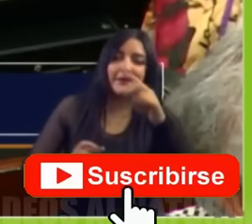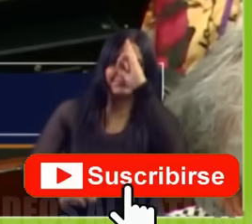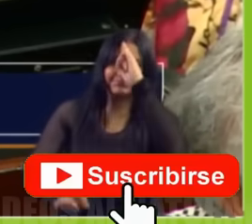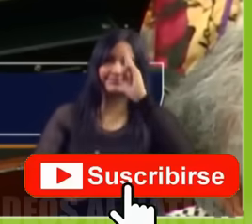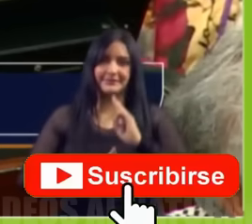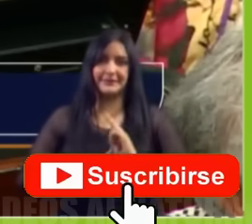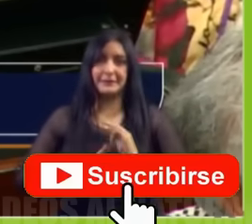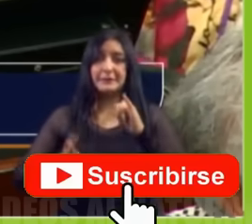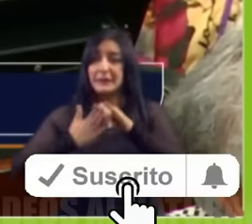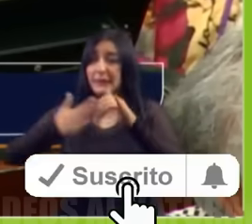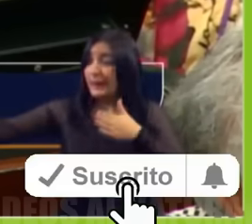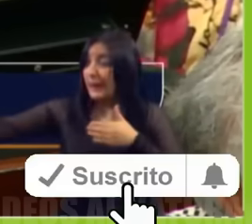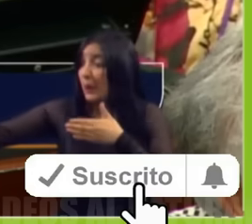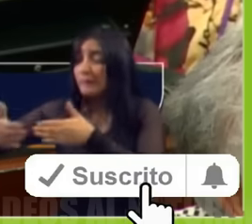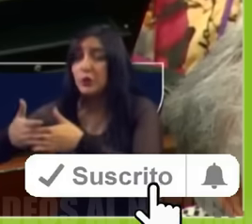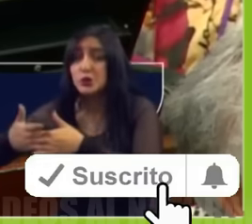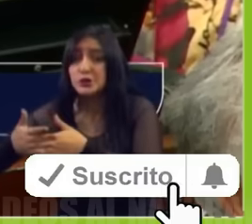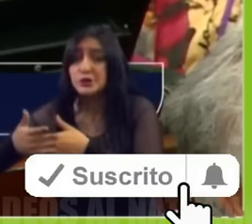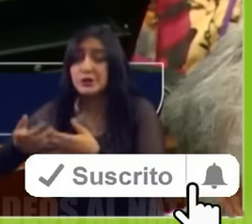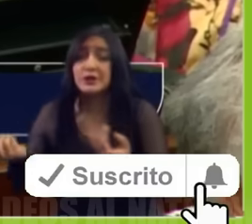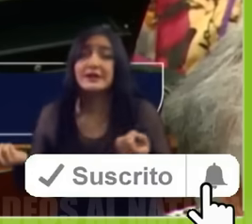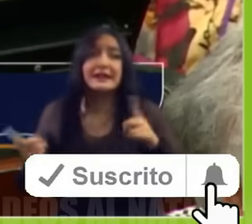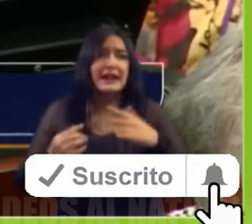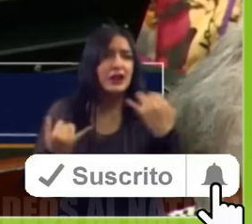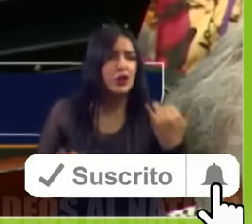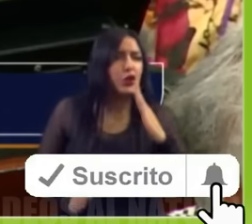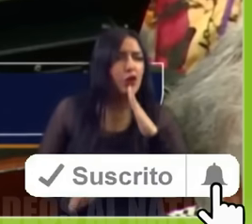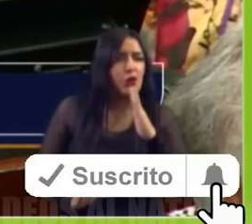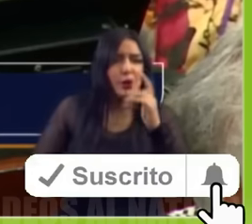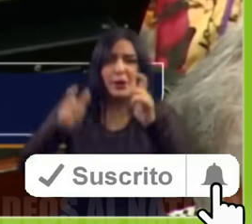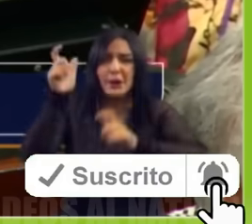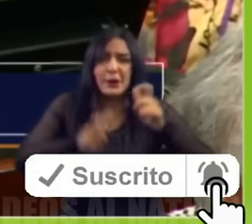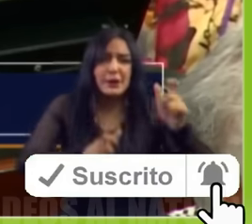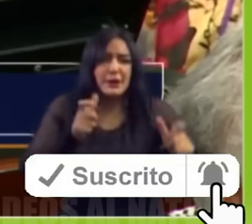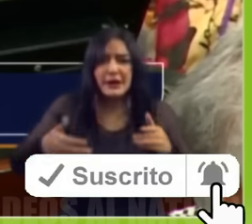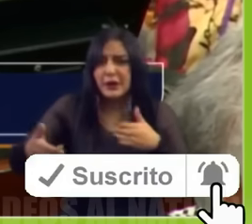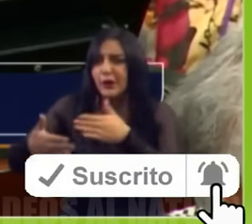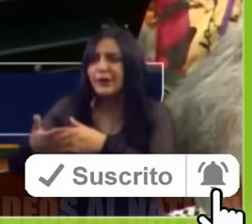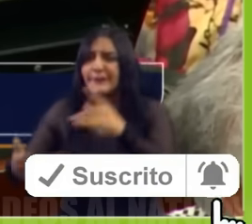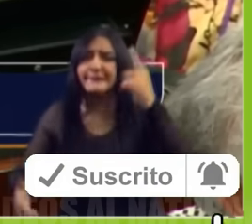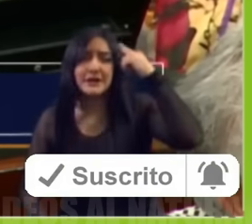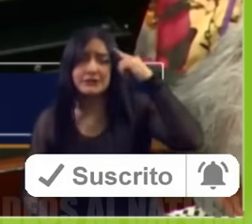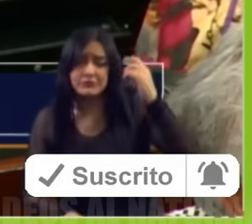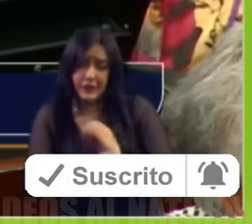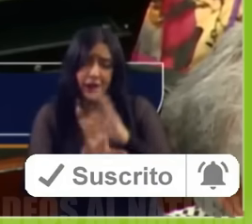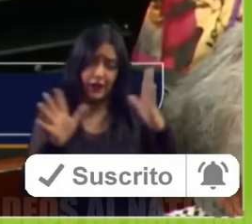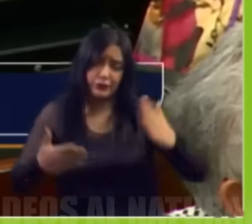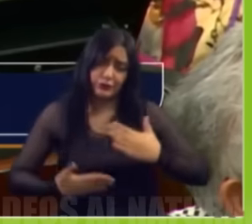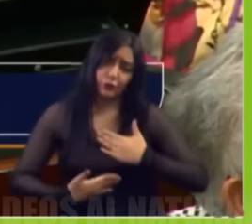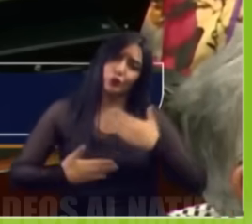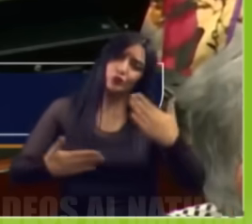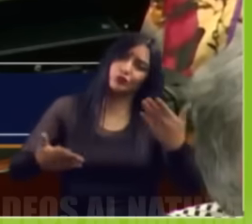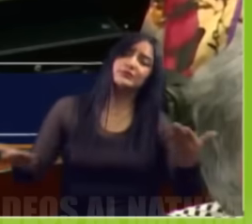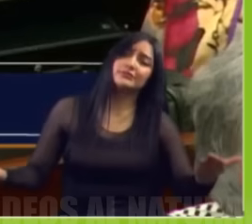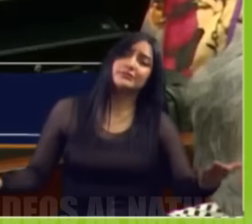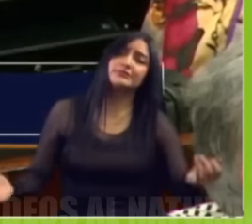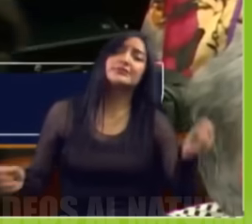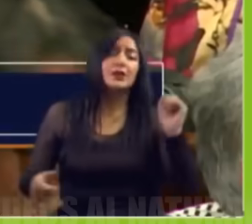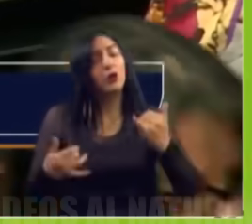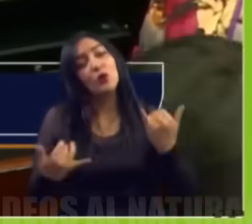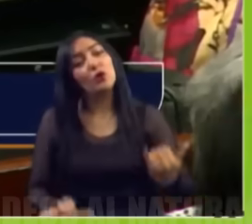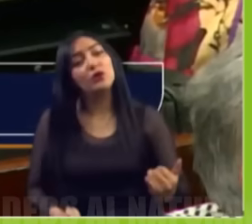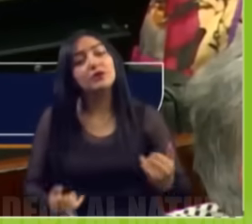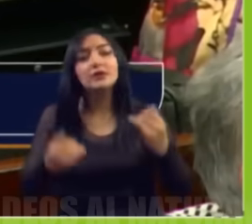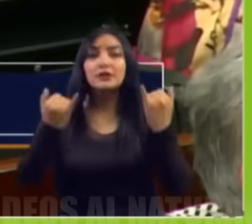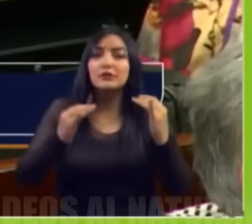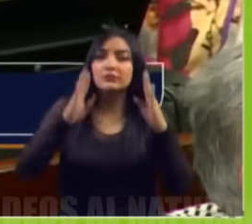oposición, a quienes están hoy en contra de lo que pensamos, con el mayor gusto. Estamos dispuestos a